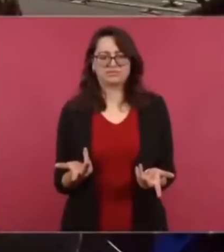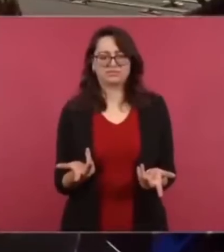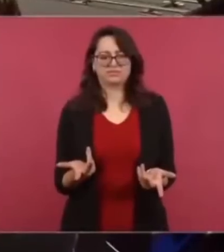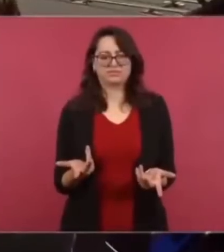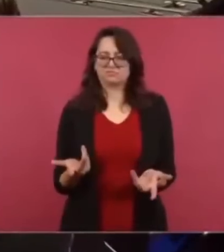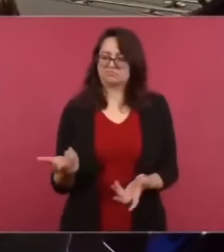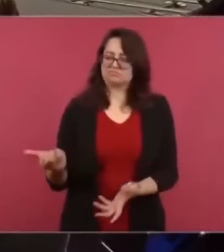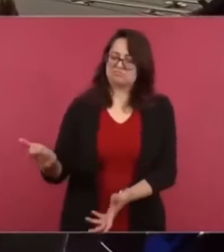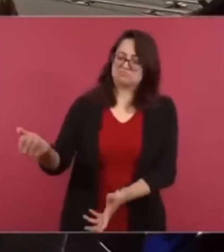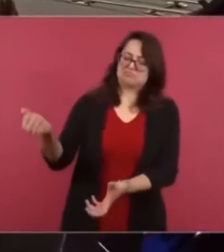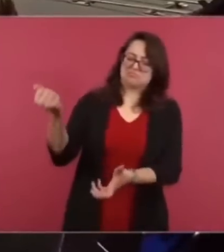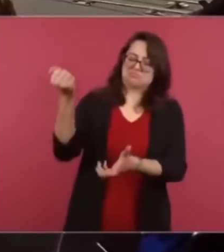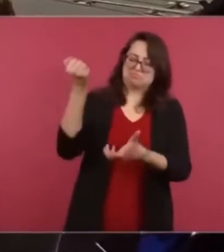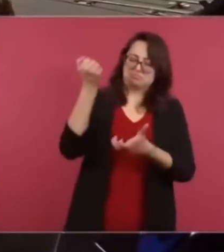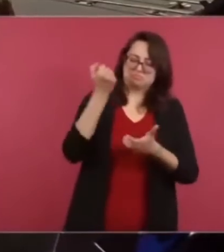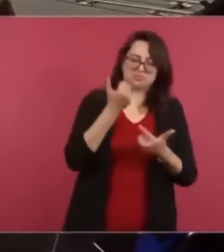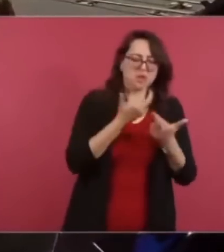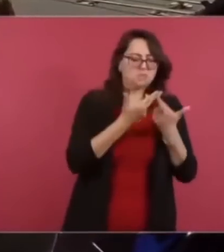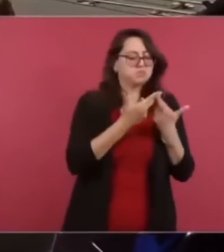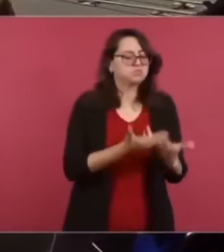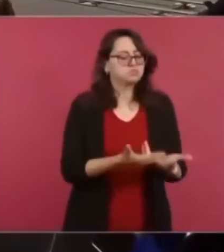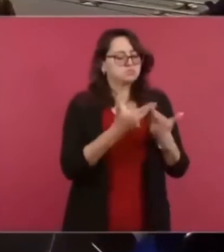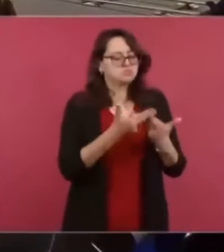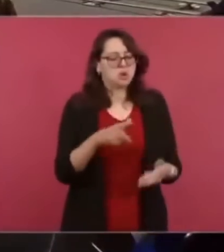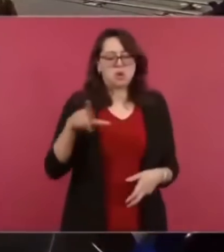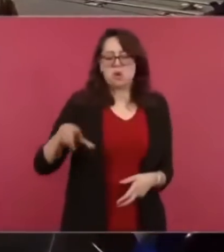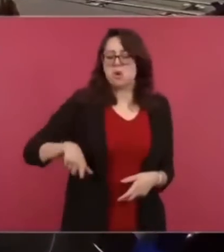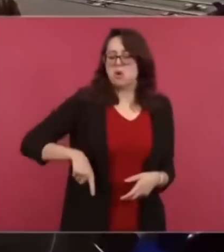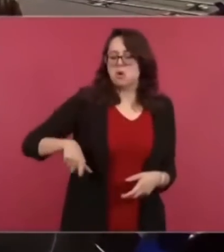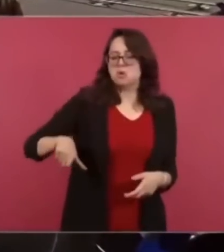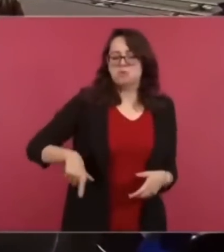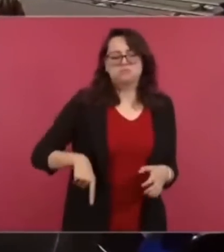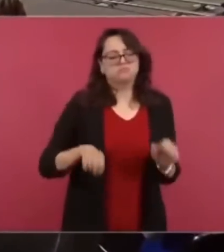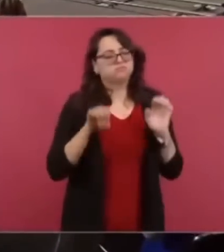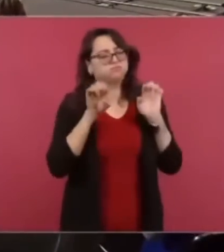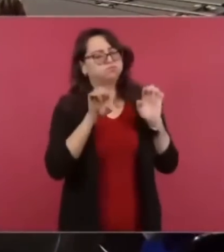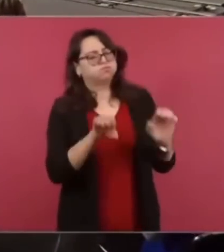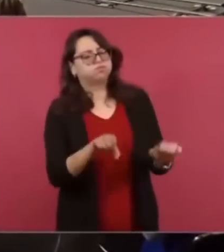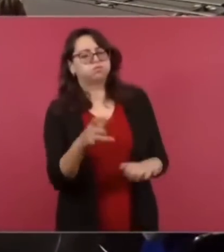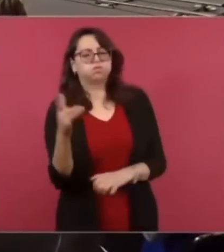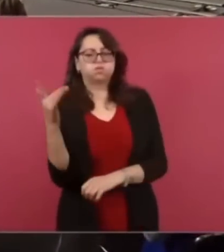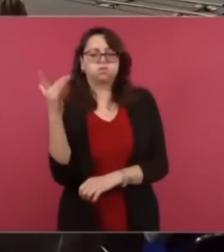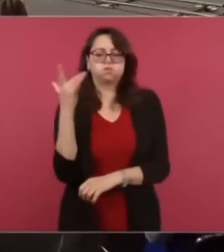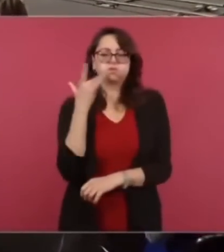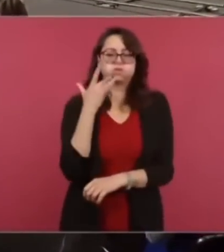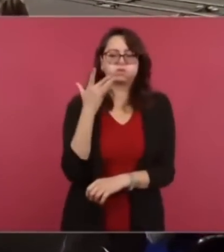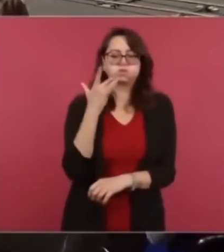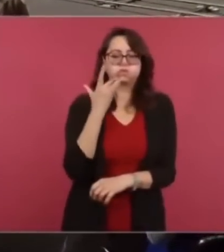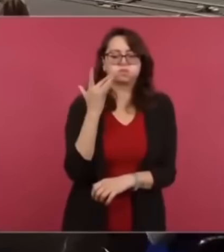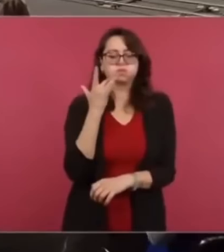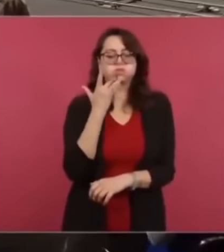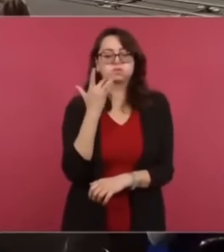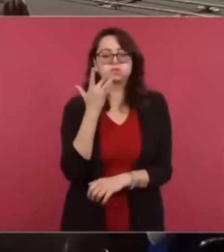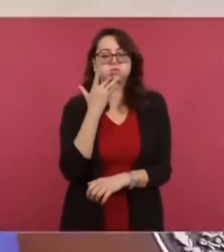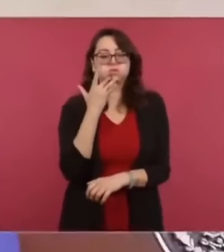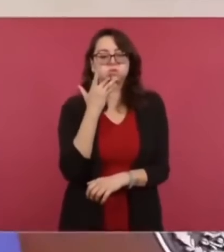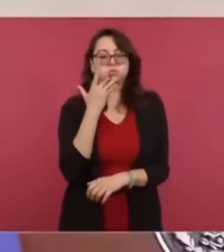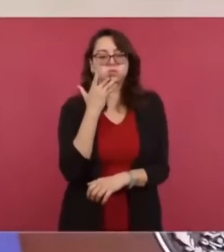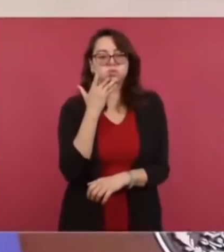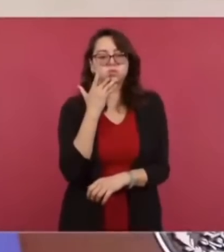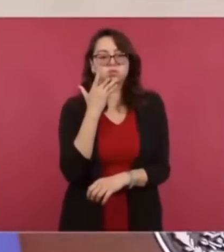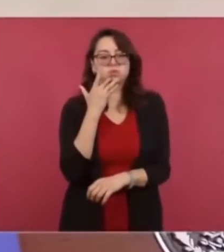muy generosamente, a los del gobierno, podían permitir que unos cuantos